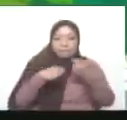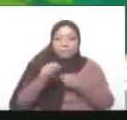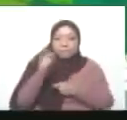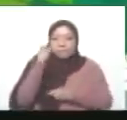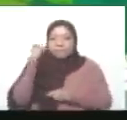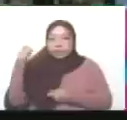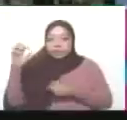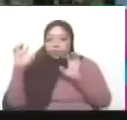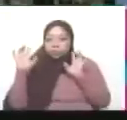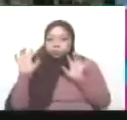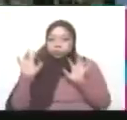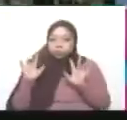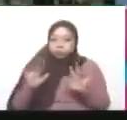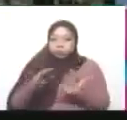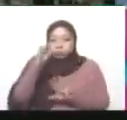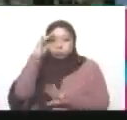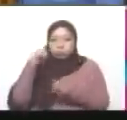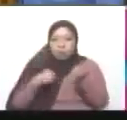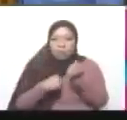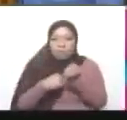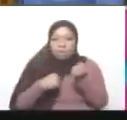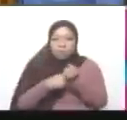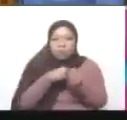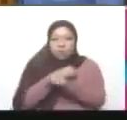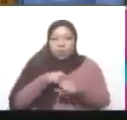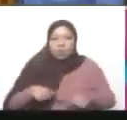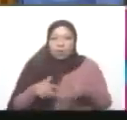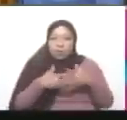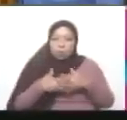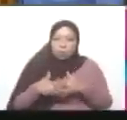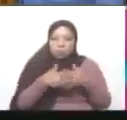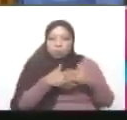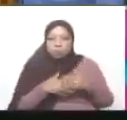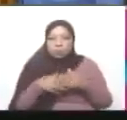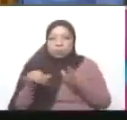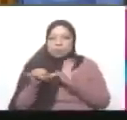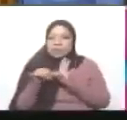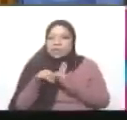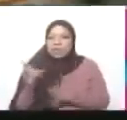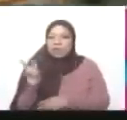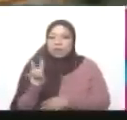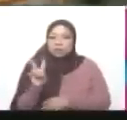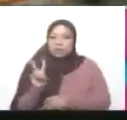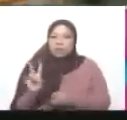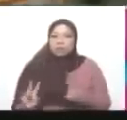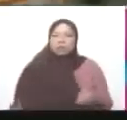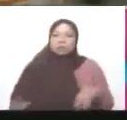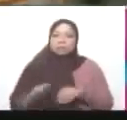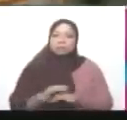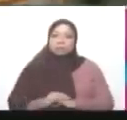despliegan tropas con apoyo del ejército de Estados Unidos en la frontera con Venezuela